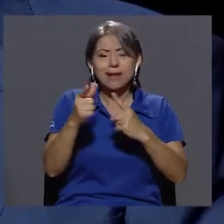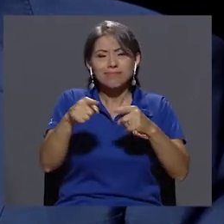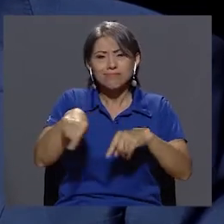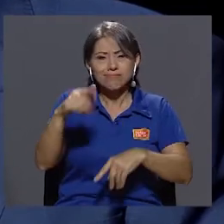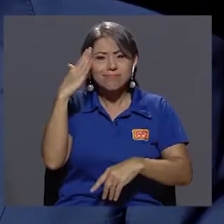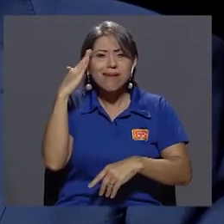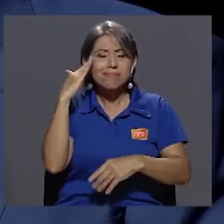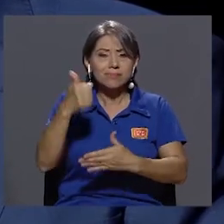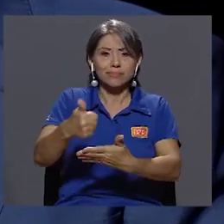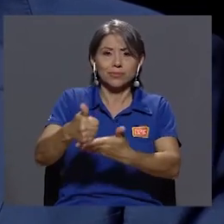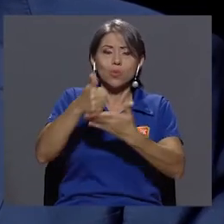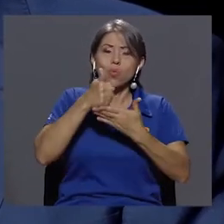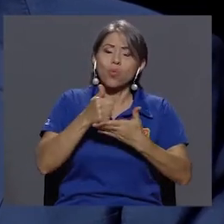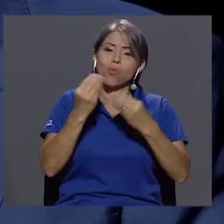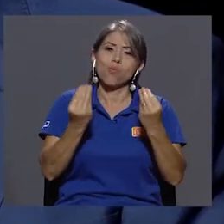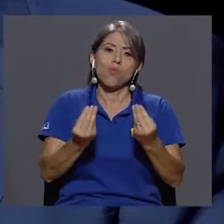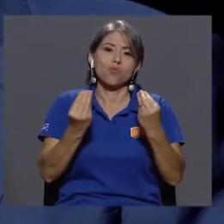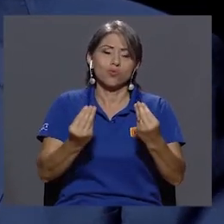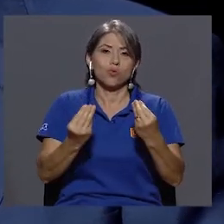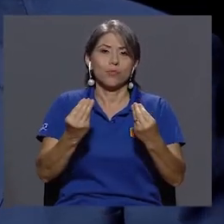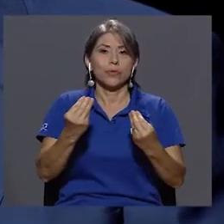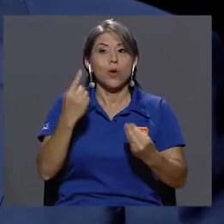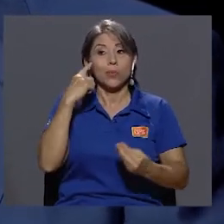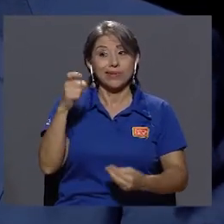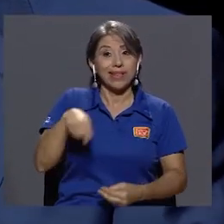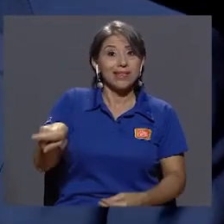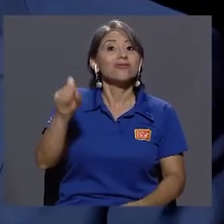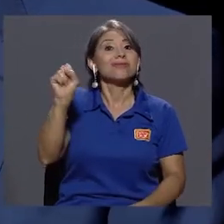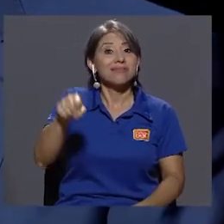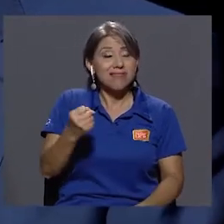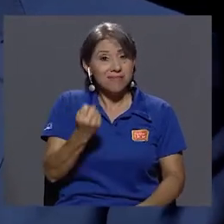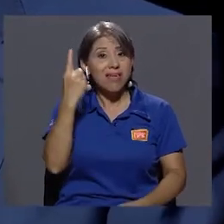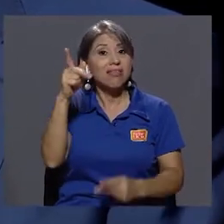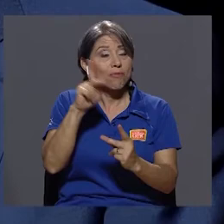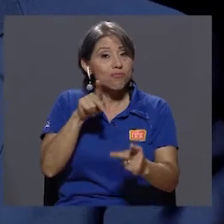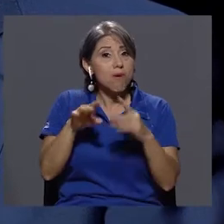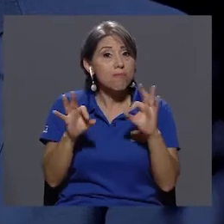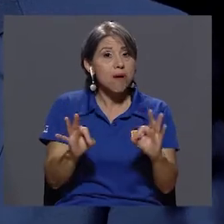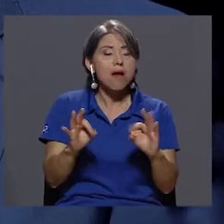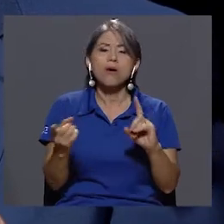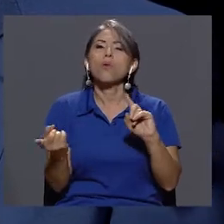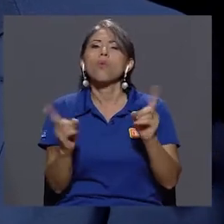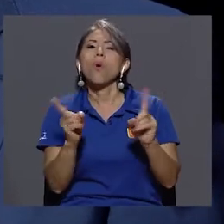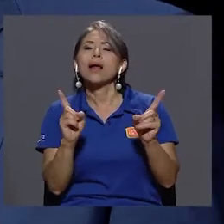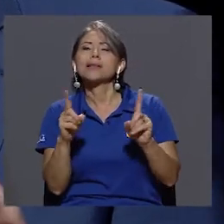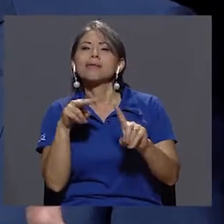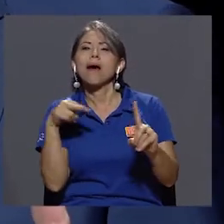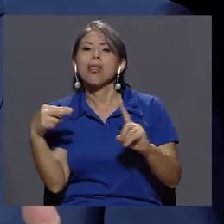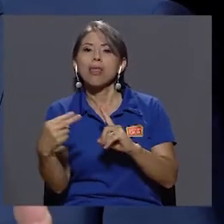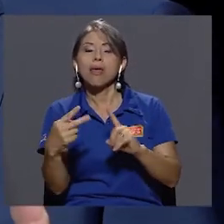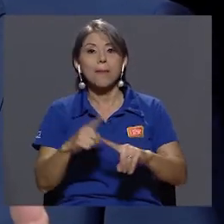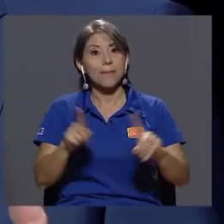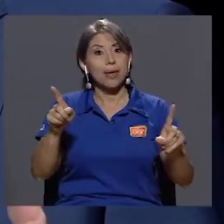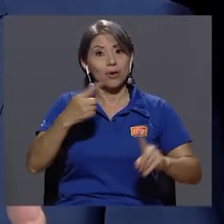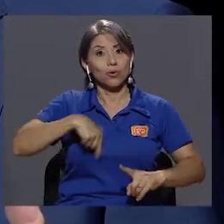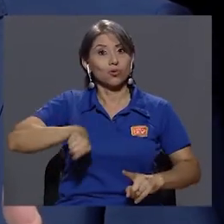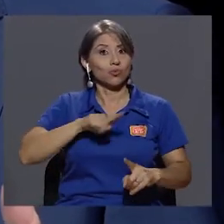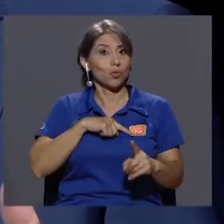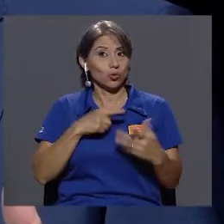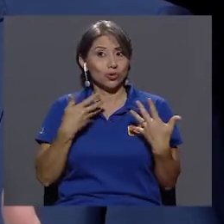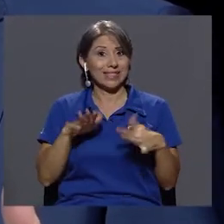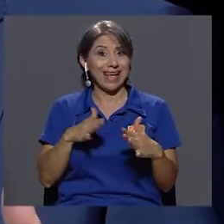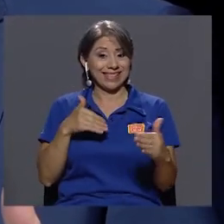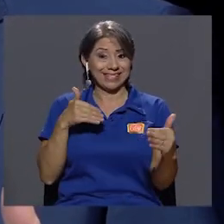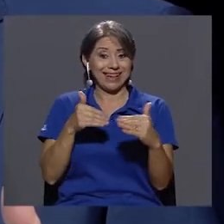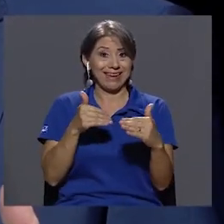muy conscientes y nos están ayudando mucho porque si entienden perfectamente cuál es la dimensión pero claro estamos cerca del